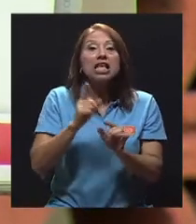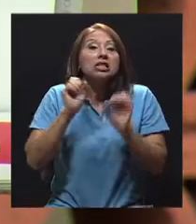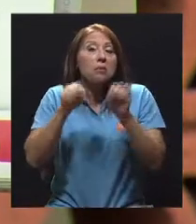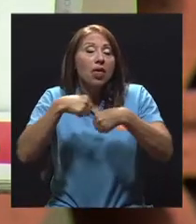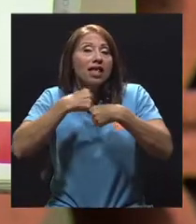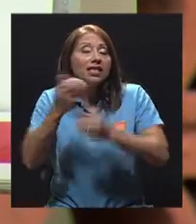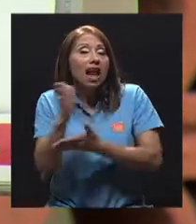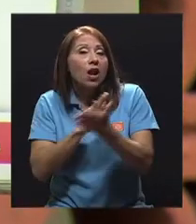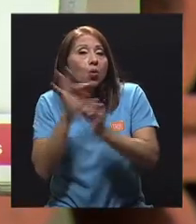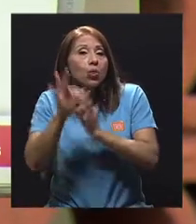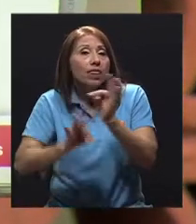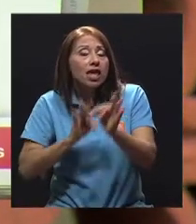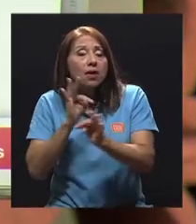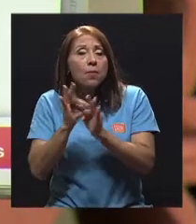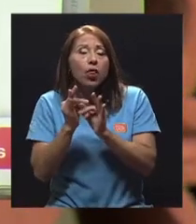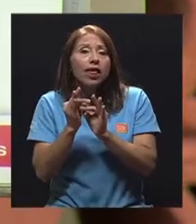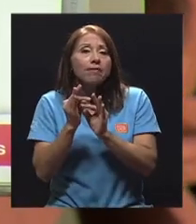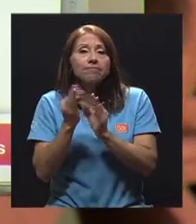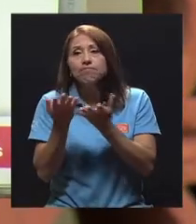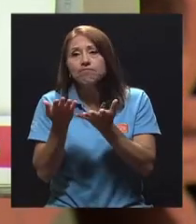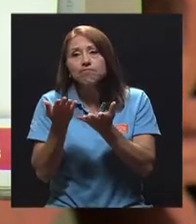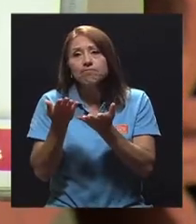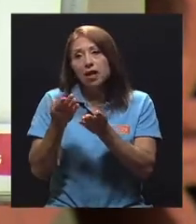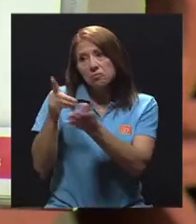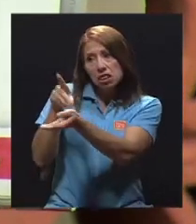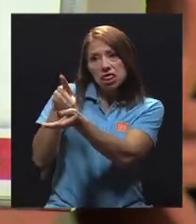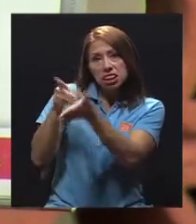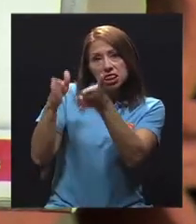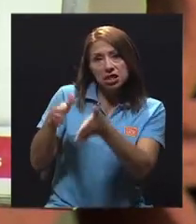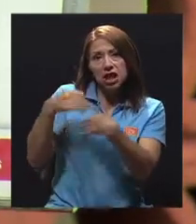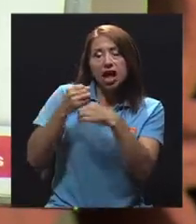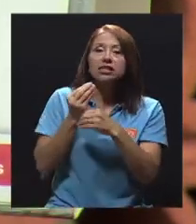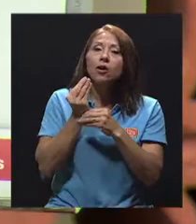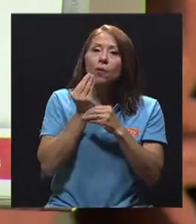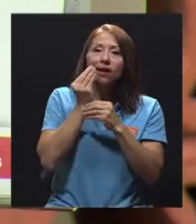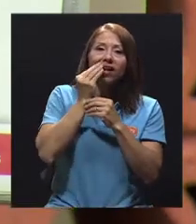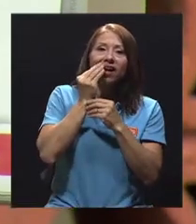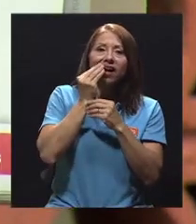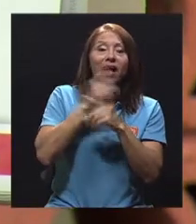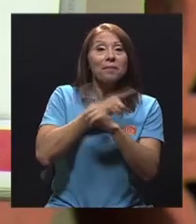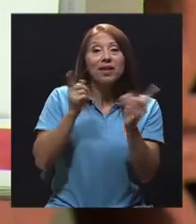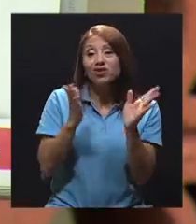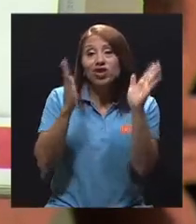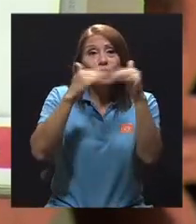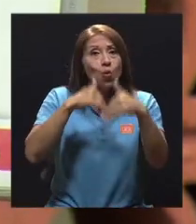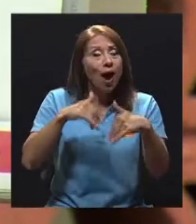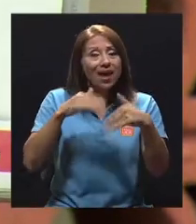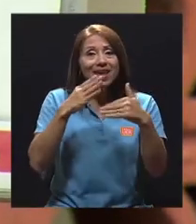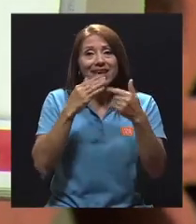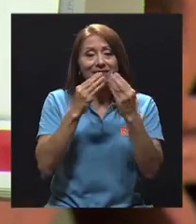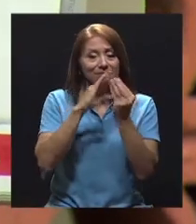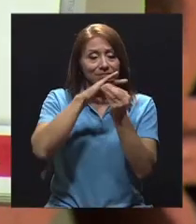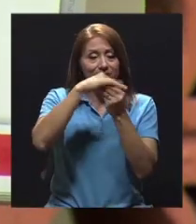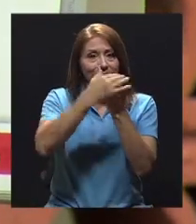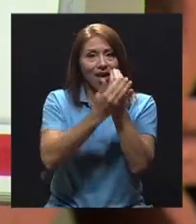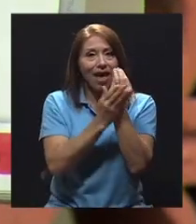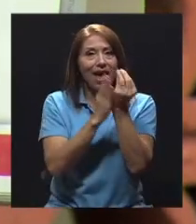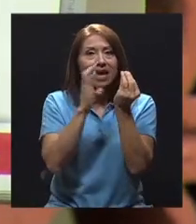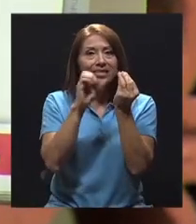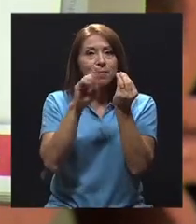de restauración que ya el profesional es el que lo coloca. Pero donde se pierde el esmalte, en cualquiera de las áreas, o se pierde la